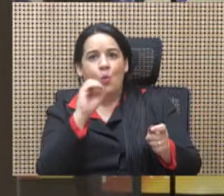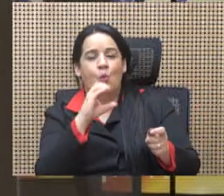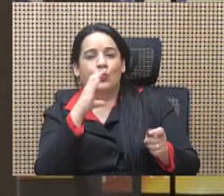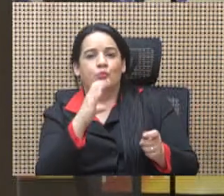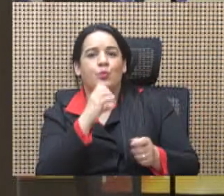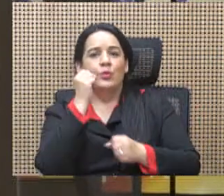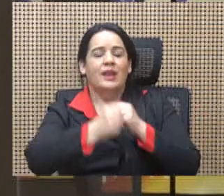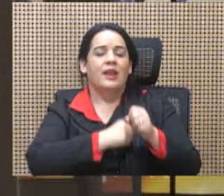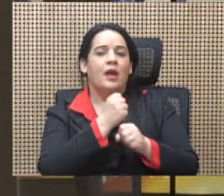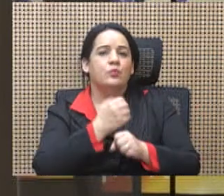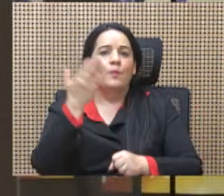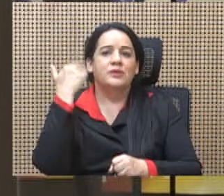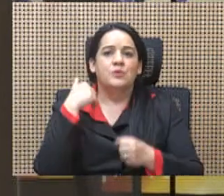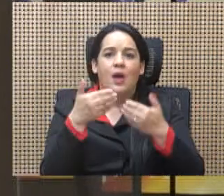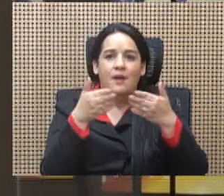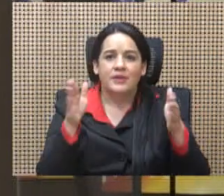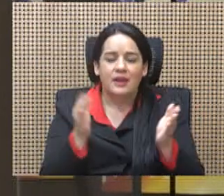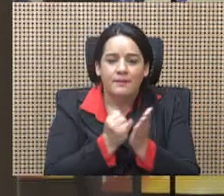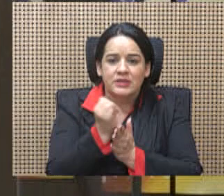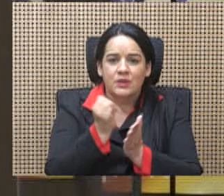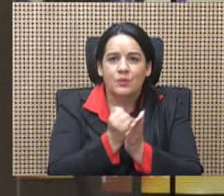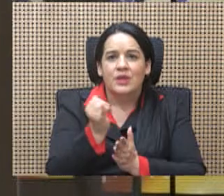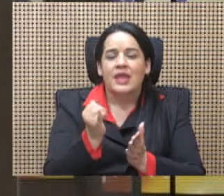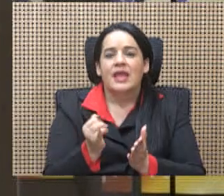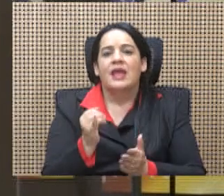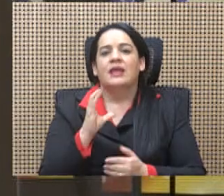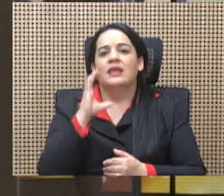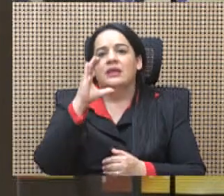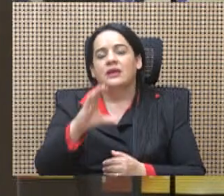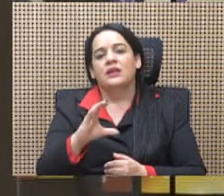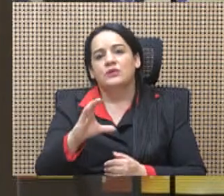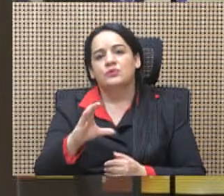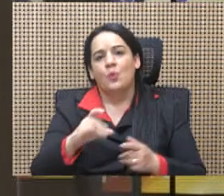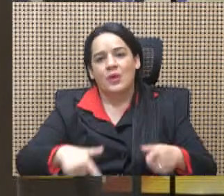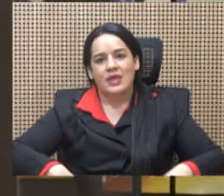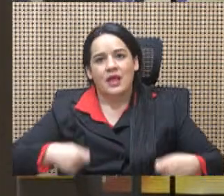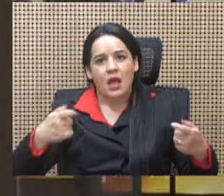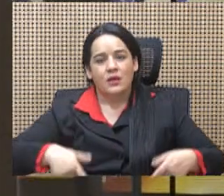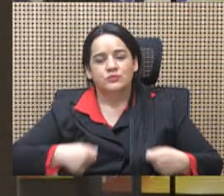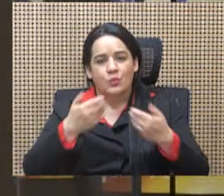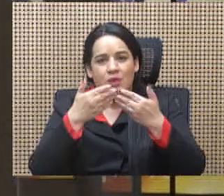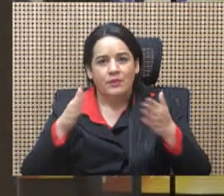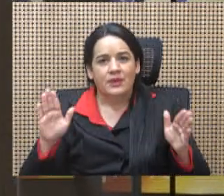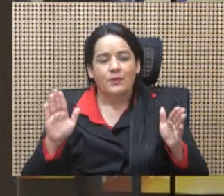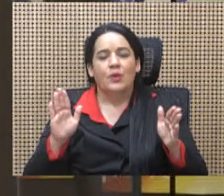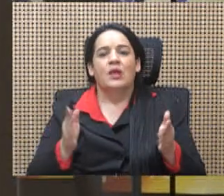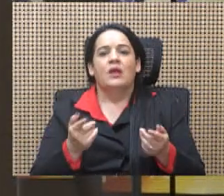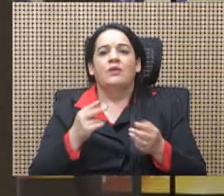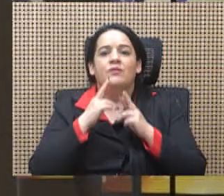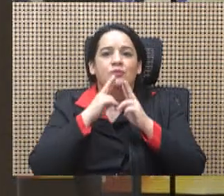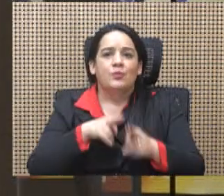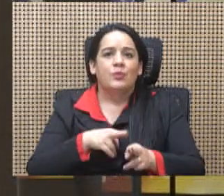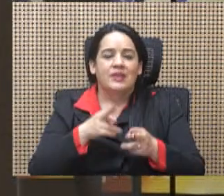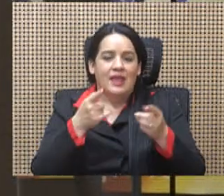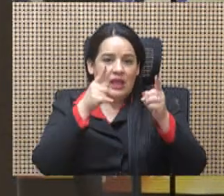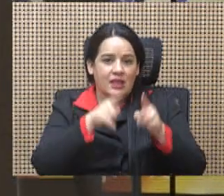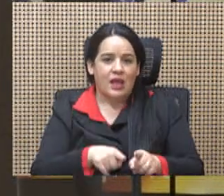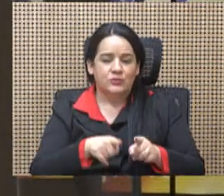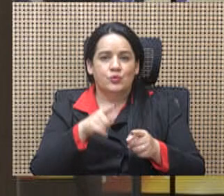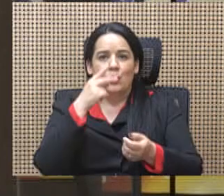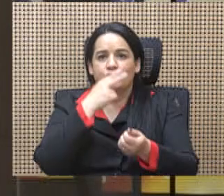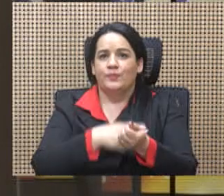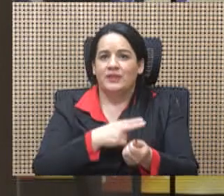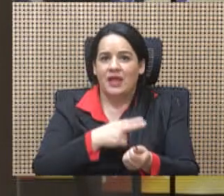que se abrieron investigación en ingreso Y gasto que abrimos porque resulta que en el caso de los hospitales